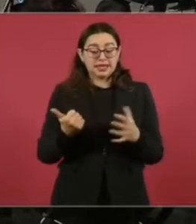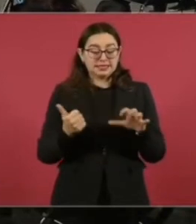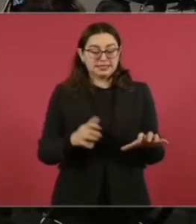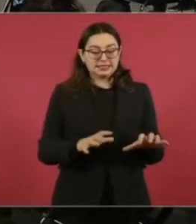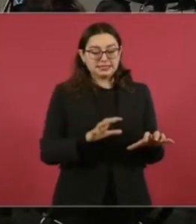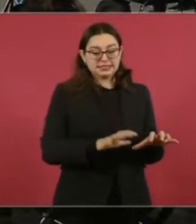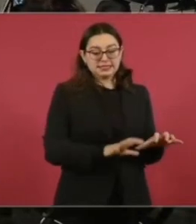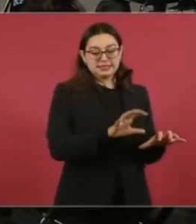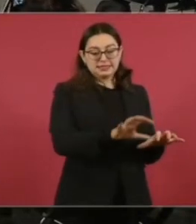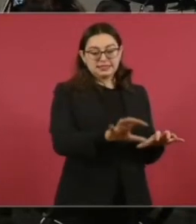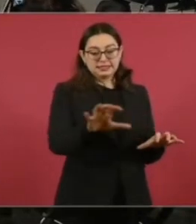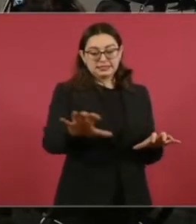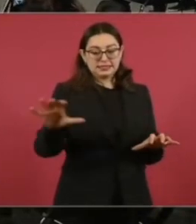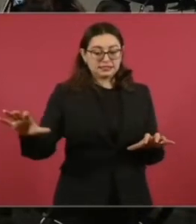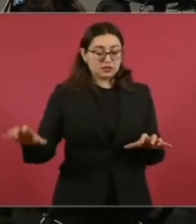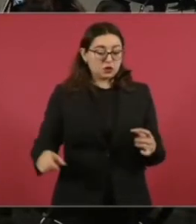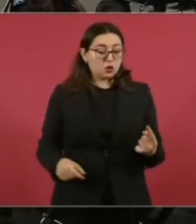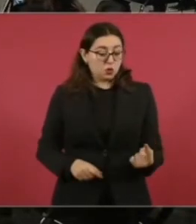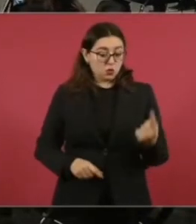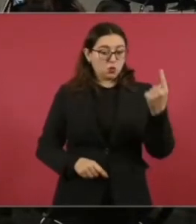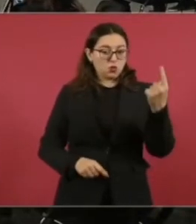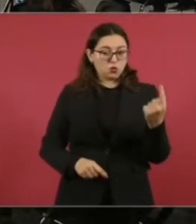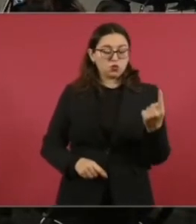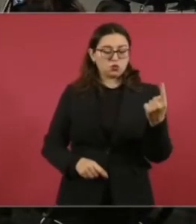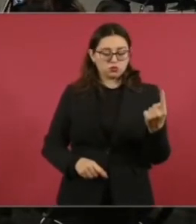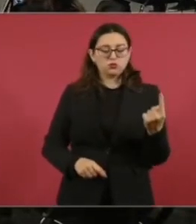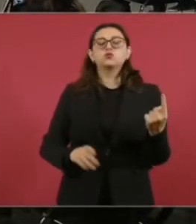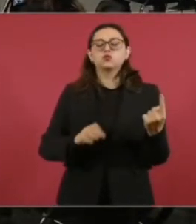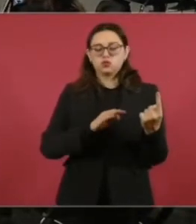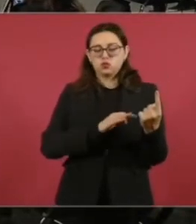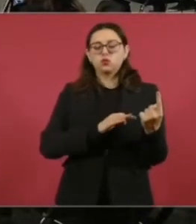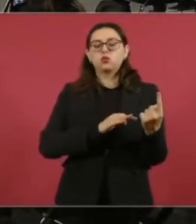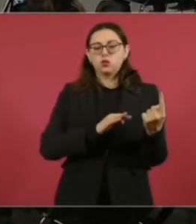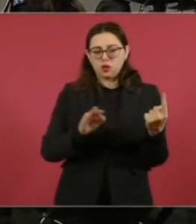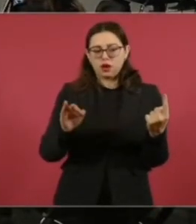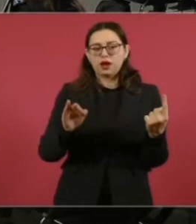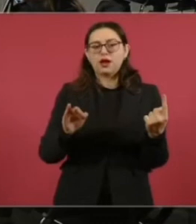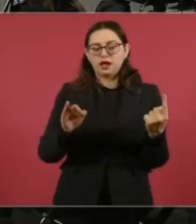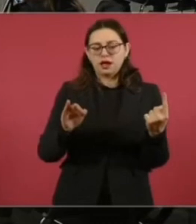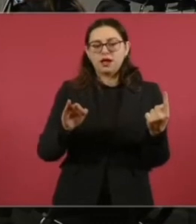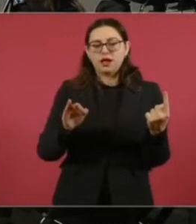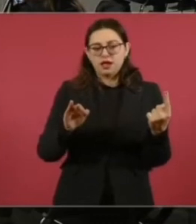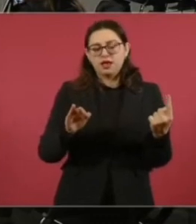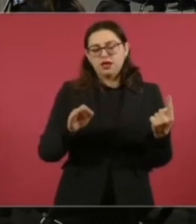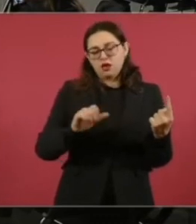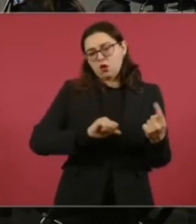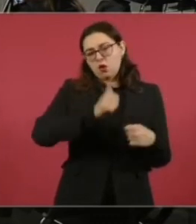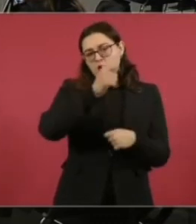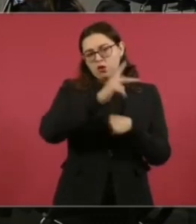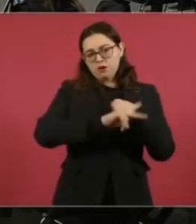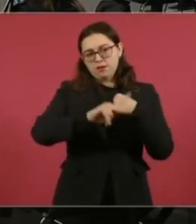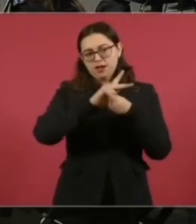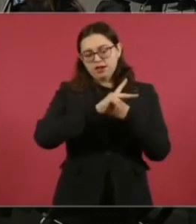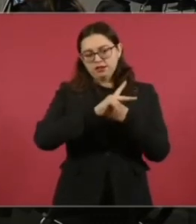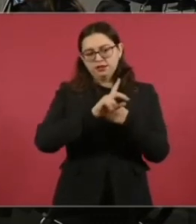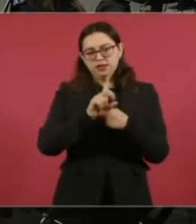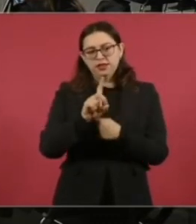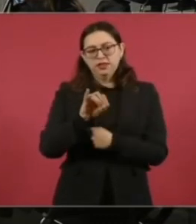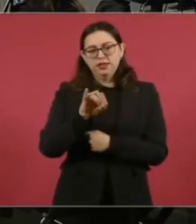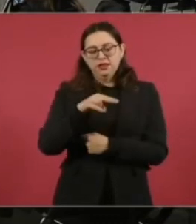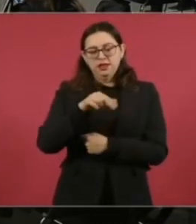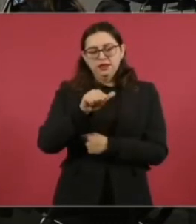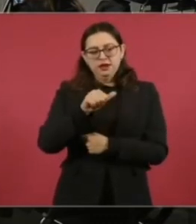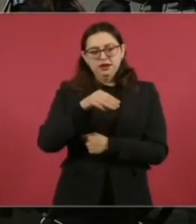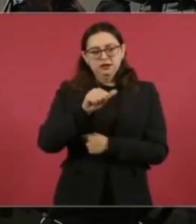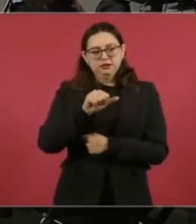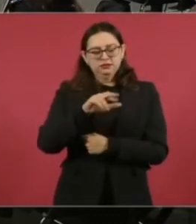uno es para una empresa de Dinamarca, danesa, que